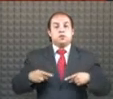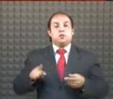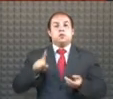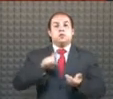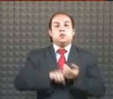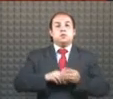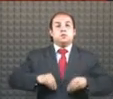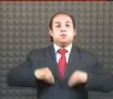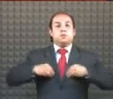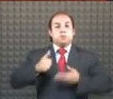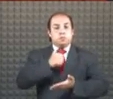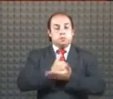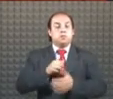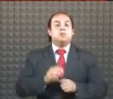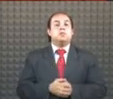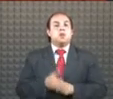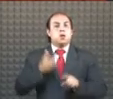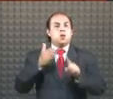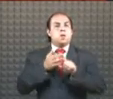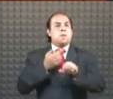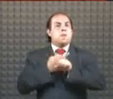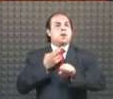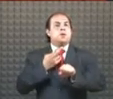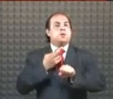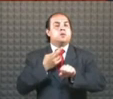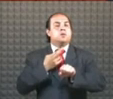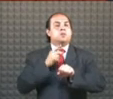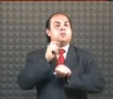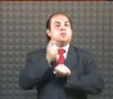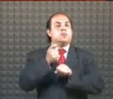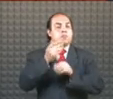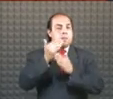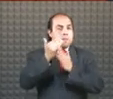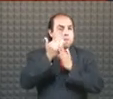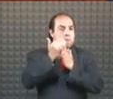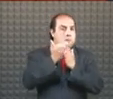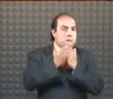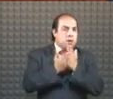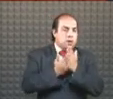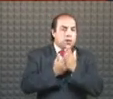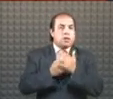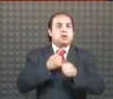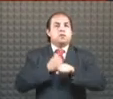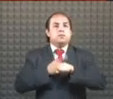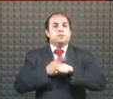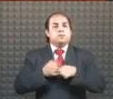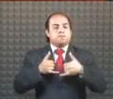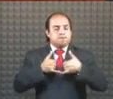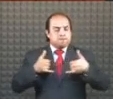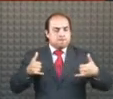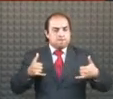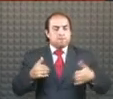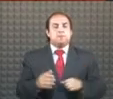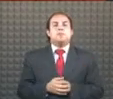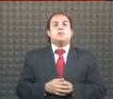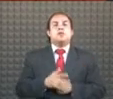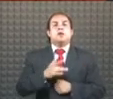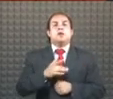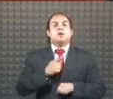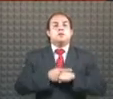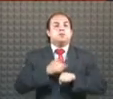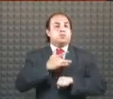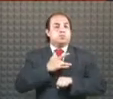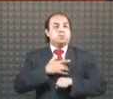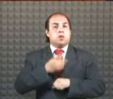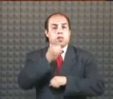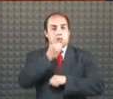la ciudad. El objetivo máximo pues es disminuir los índices de obesidad, hipertensión y diabetes en la Ciudad de